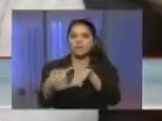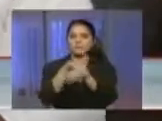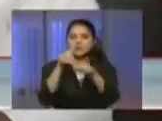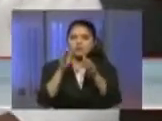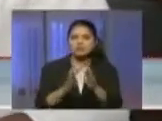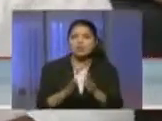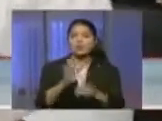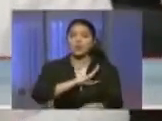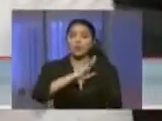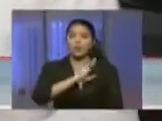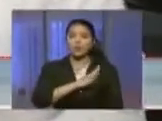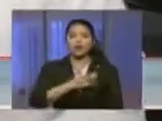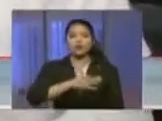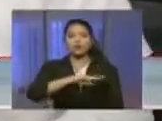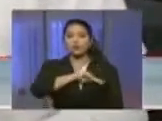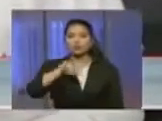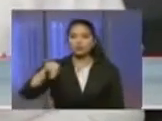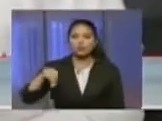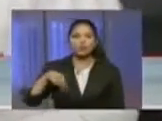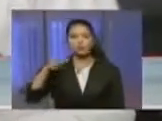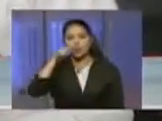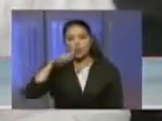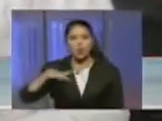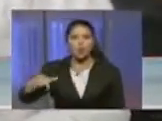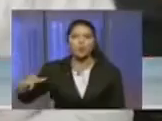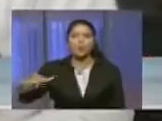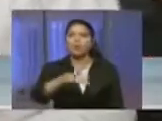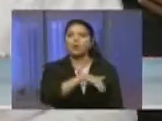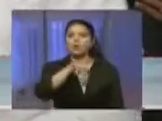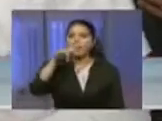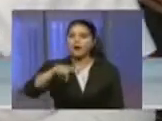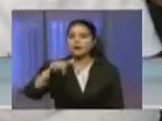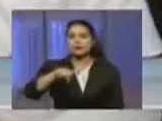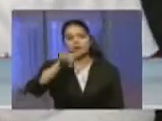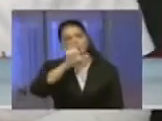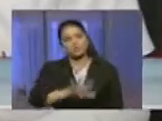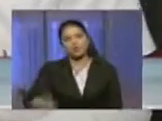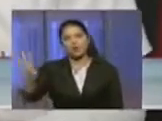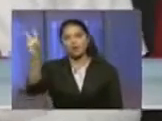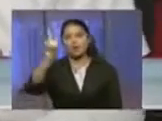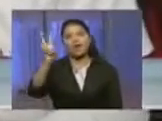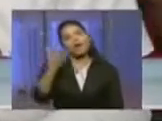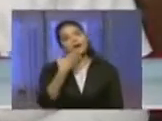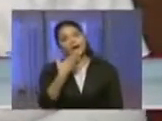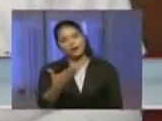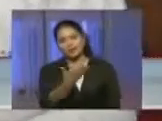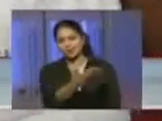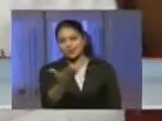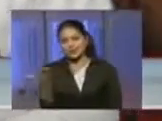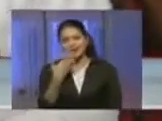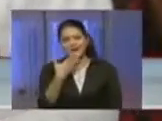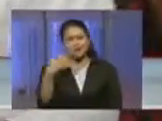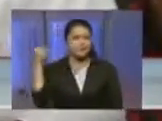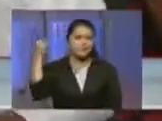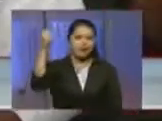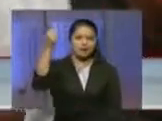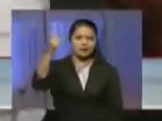pertenecen a nosotros a todos pueblos 44 pueblos de nuestro país Agradecido por usted yante